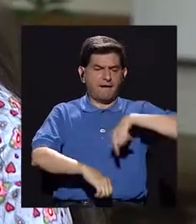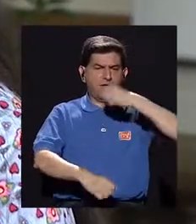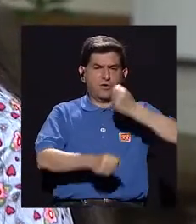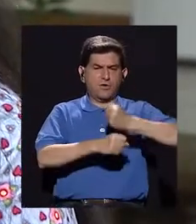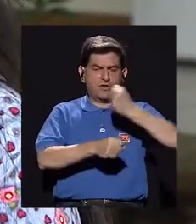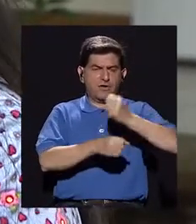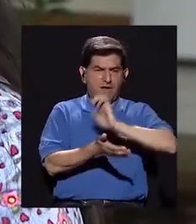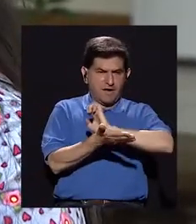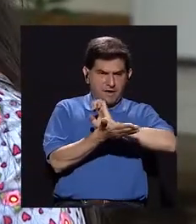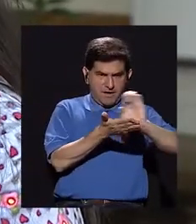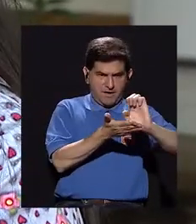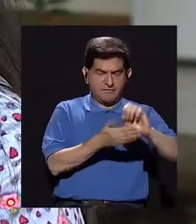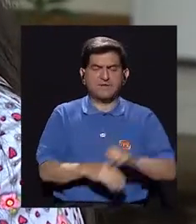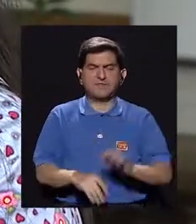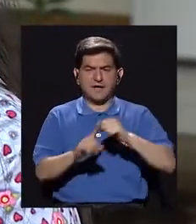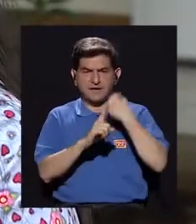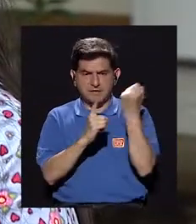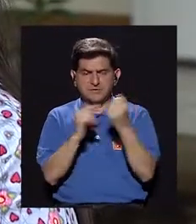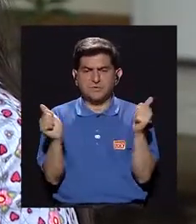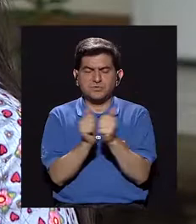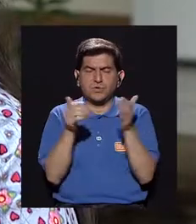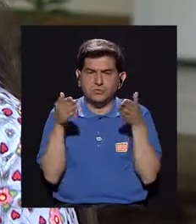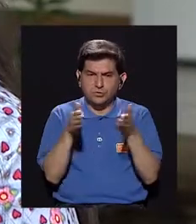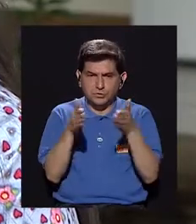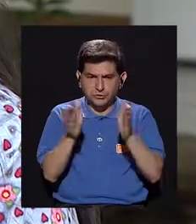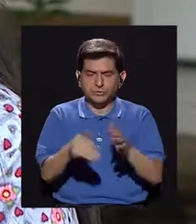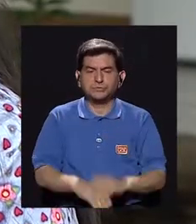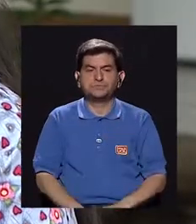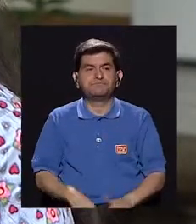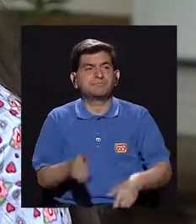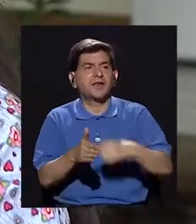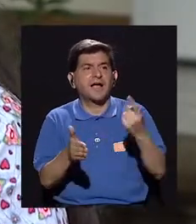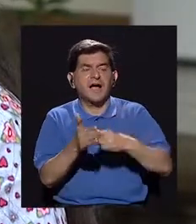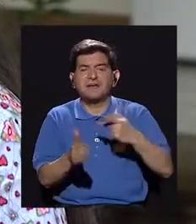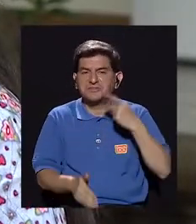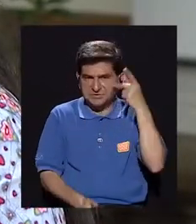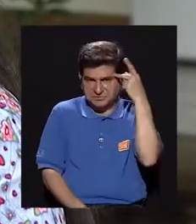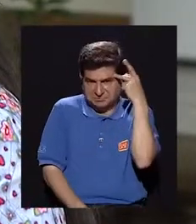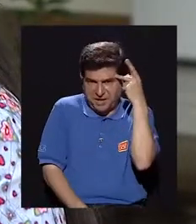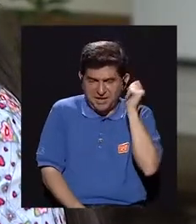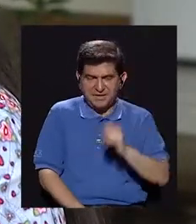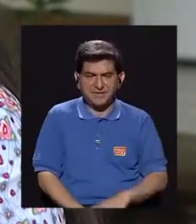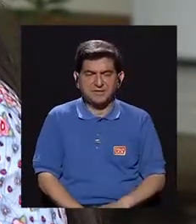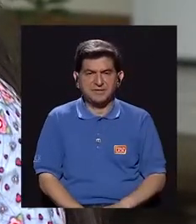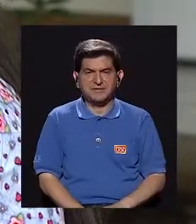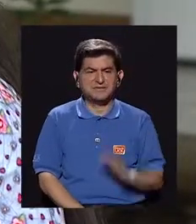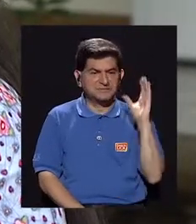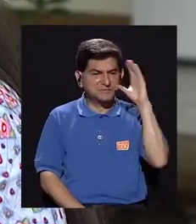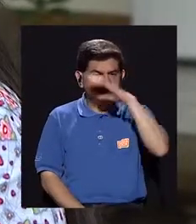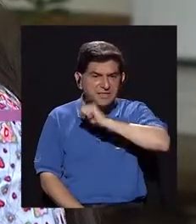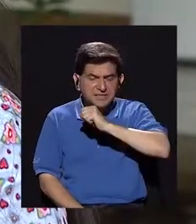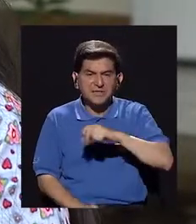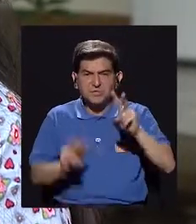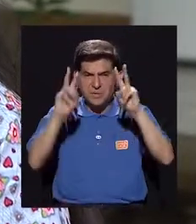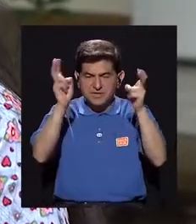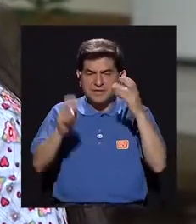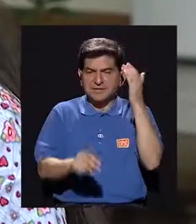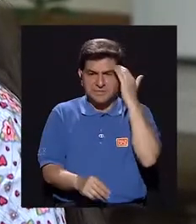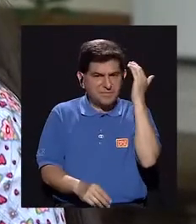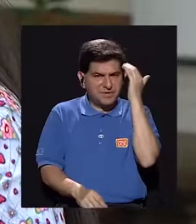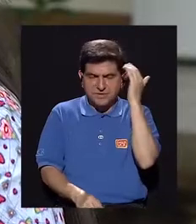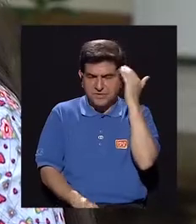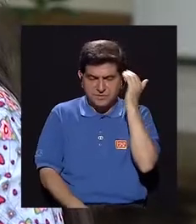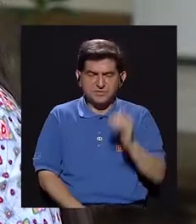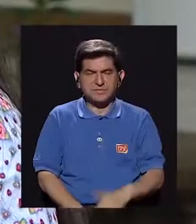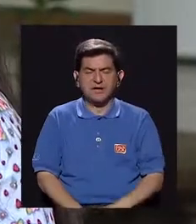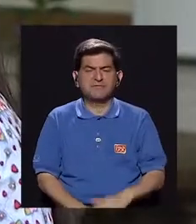permitir trabajar en la prevención con nuestros hijos, ¿verdad? Muchas veces los papás, a veces cuando se dan cuenta de este tema, no